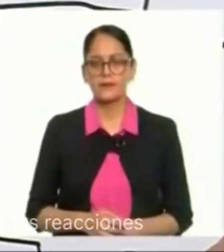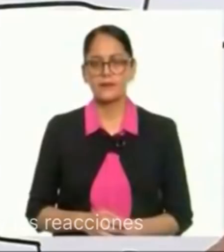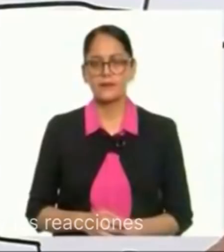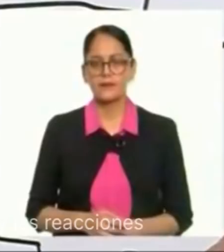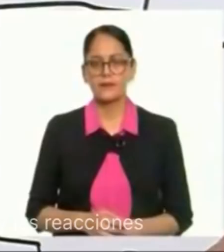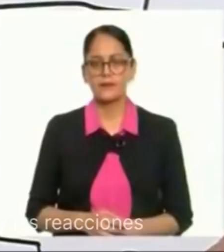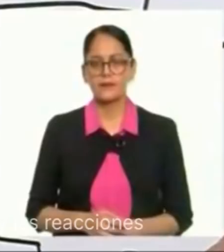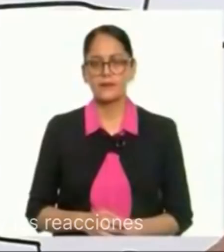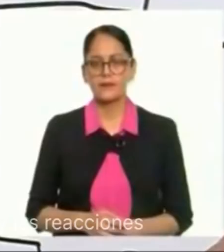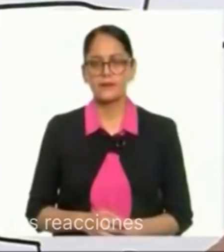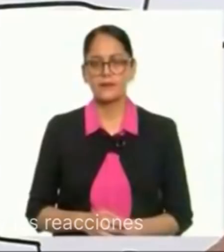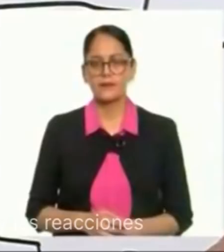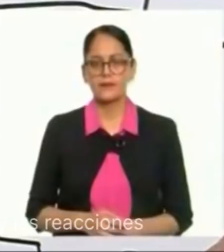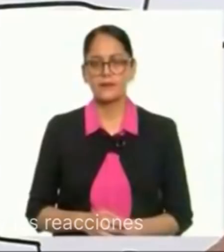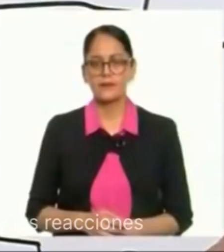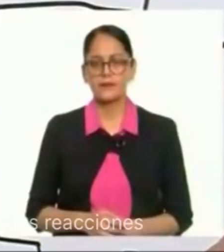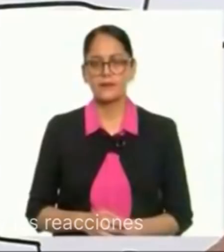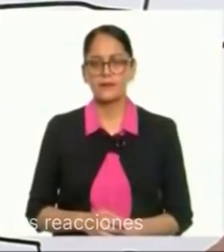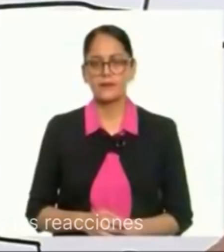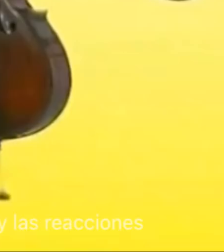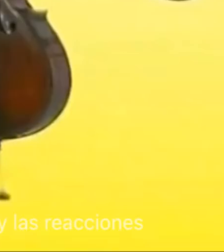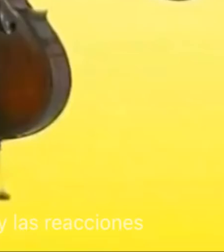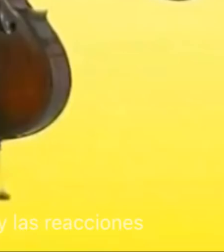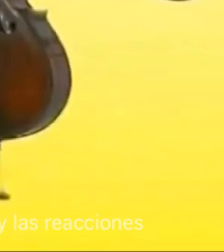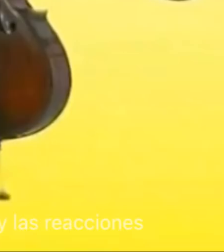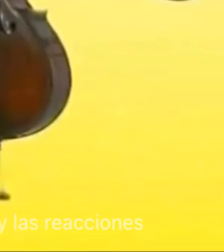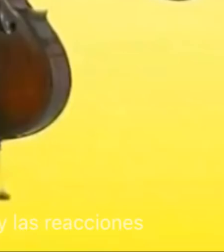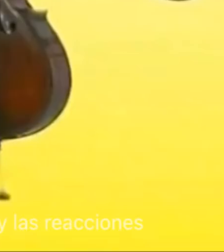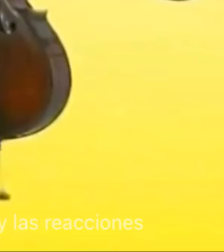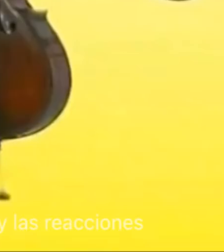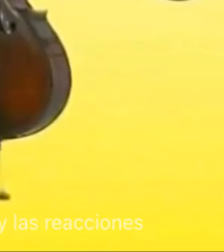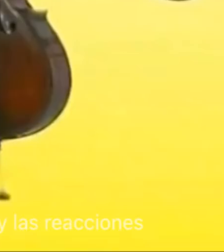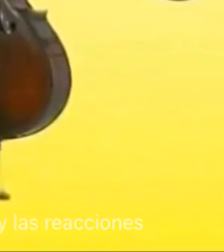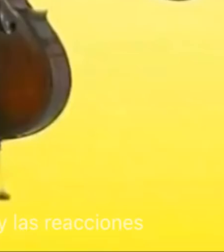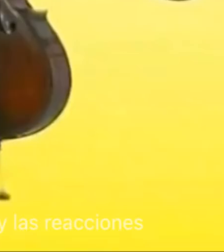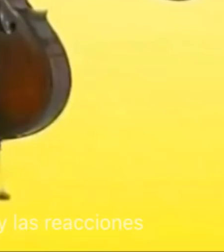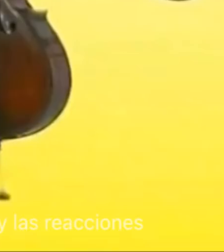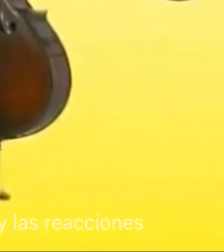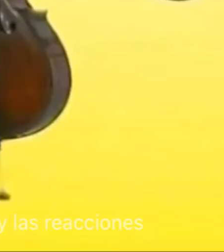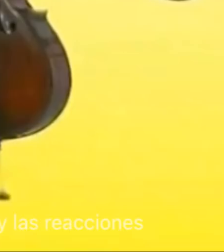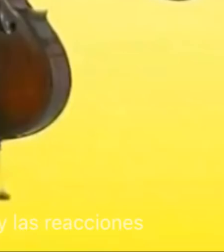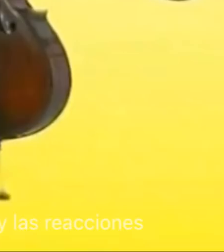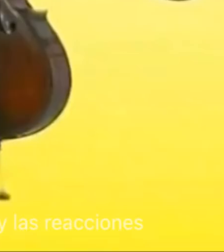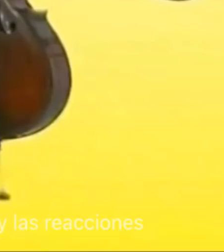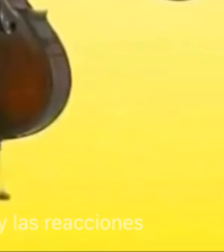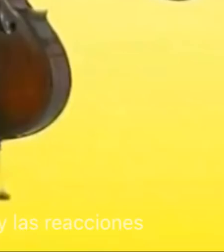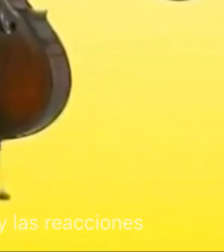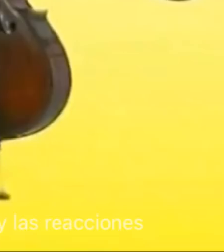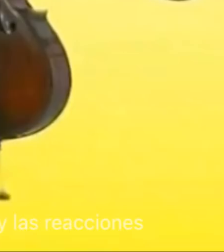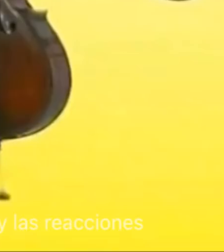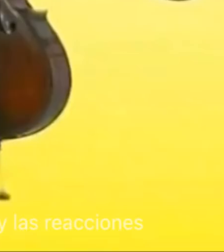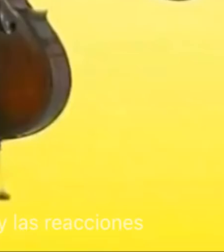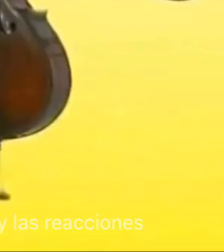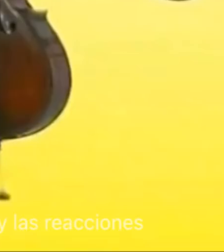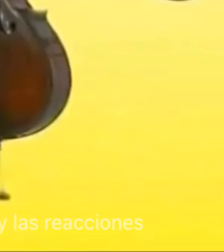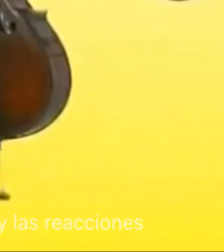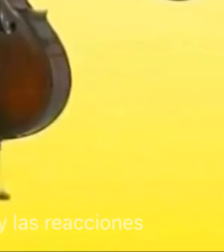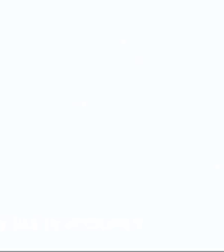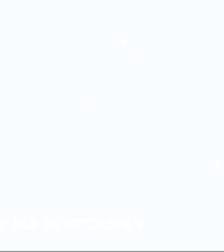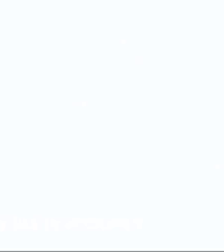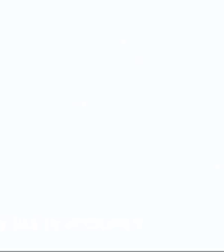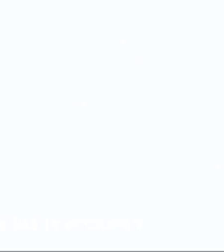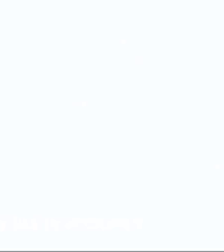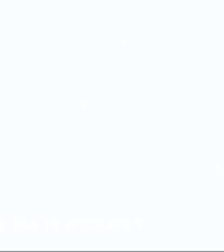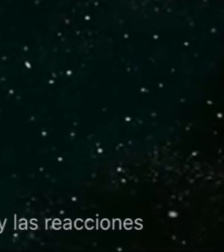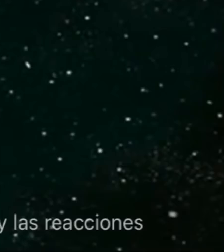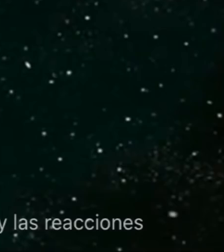dulce. Ahora vamos a la clase de lectoescritura. Ya hemos aprendido que la música tiene notas y silencios. Pongan atención solo al ritmo. Este es